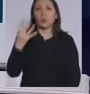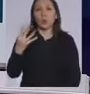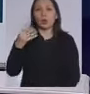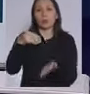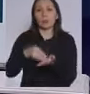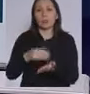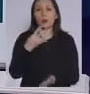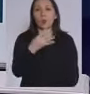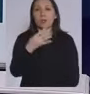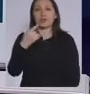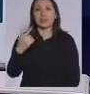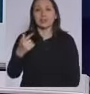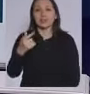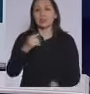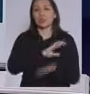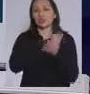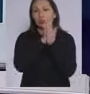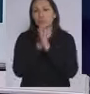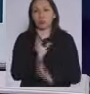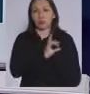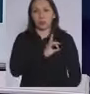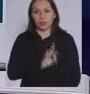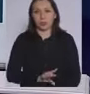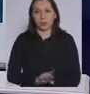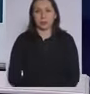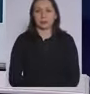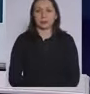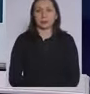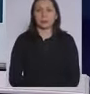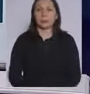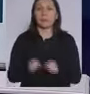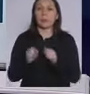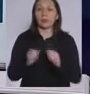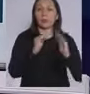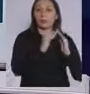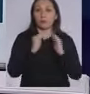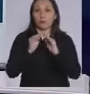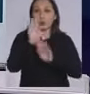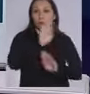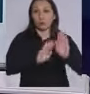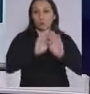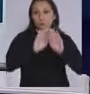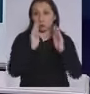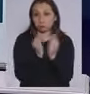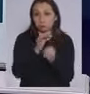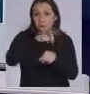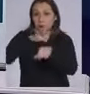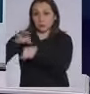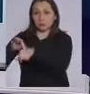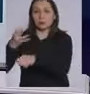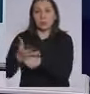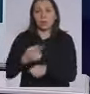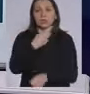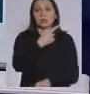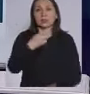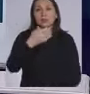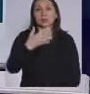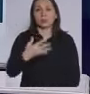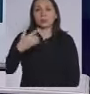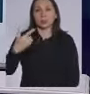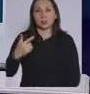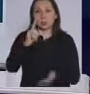47 a nivel país sobre las residencias sanitarias ya disponemos de 157